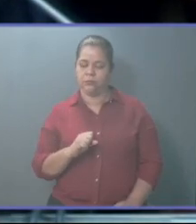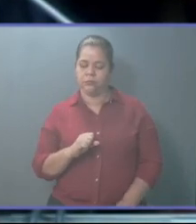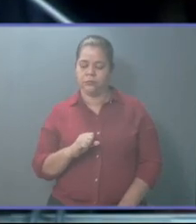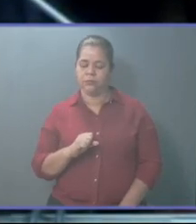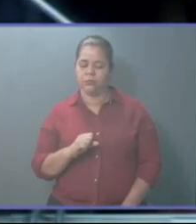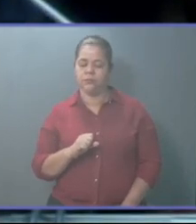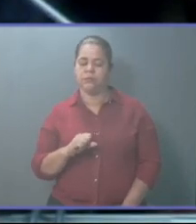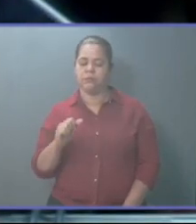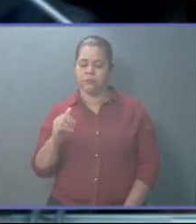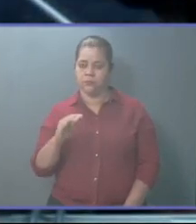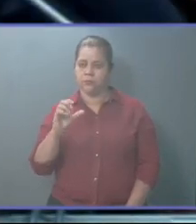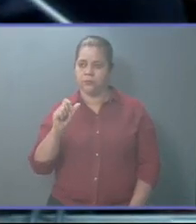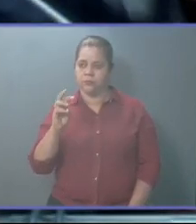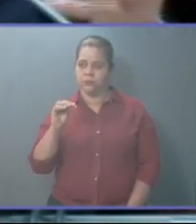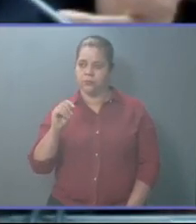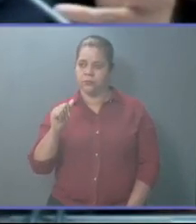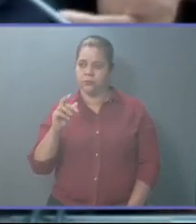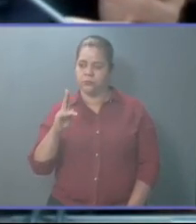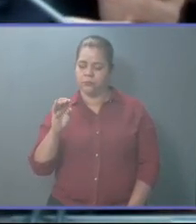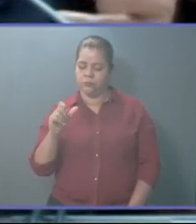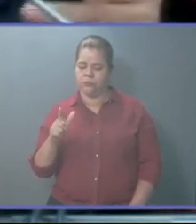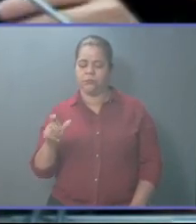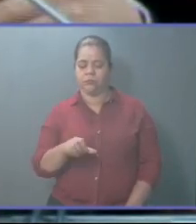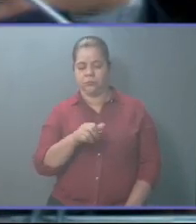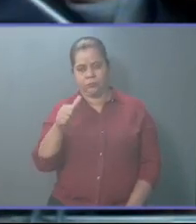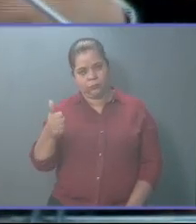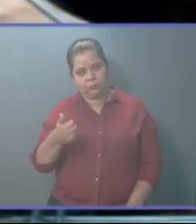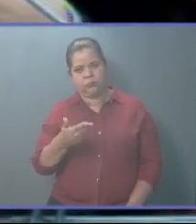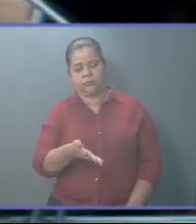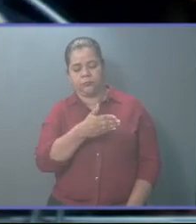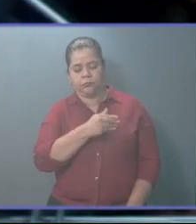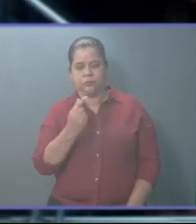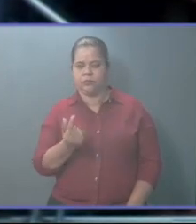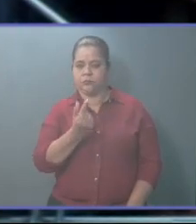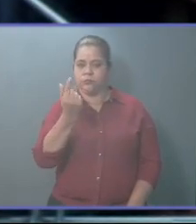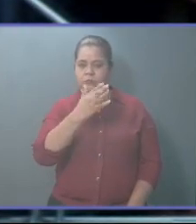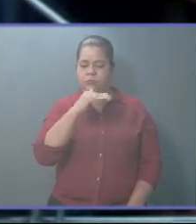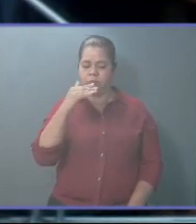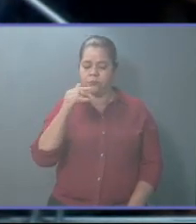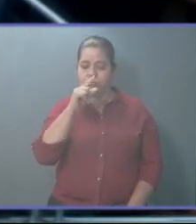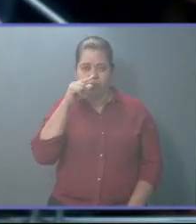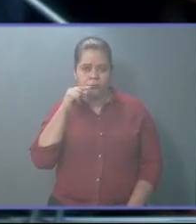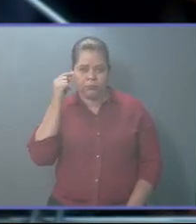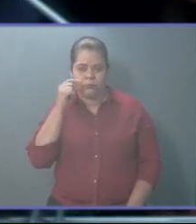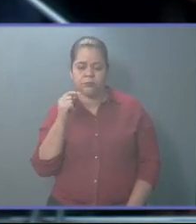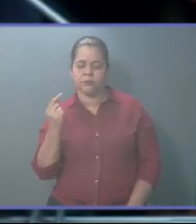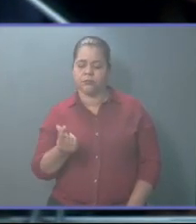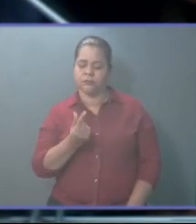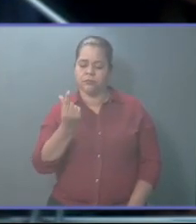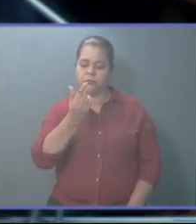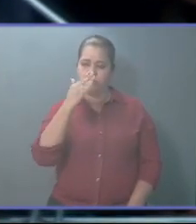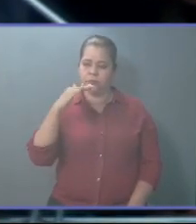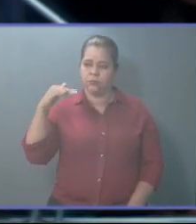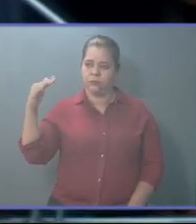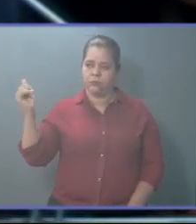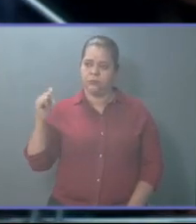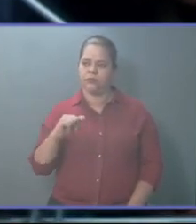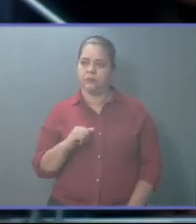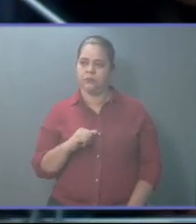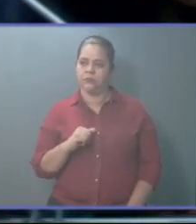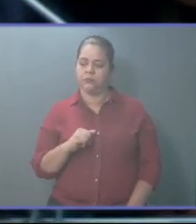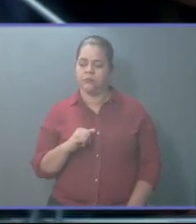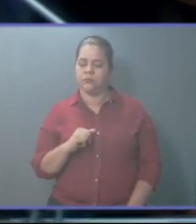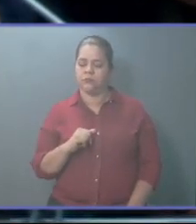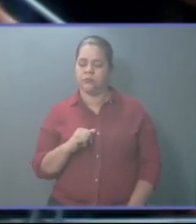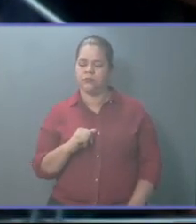y Cámara de Sal. En el otro comité veedor está la Universidad Francisco Gaviria, está la Universidad Nacional,